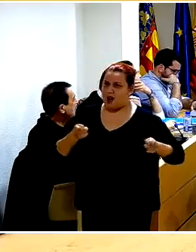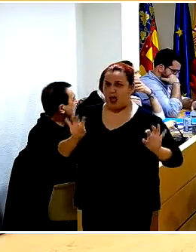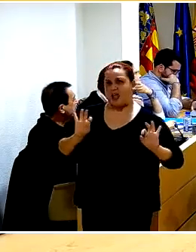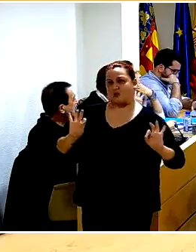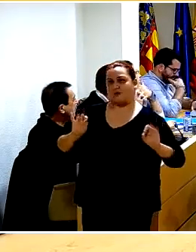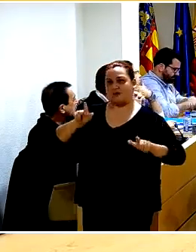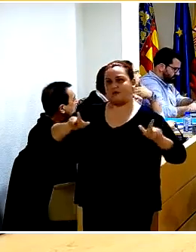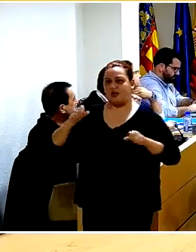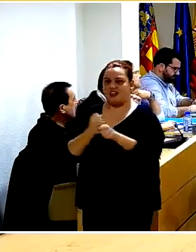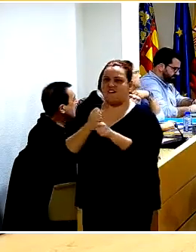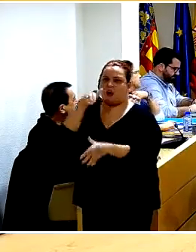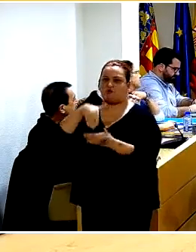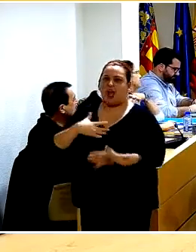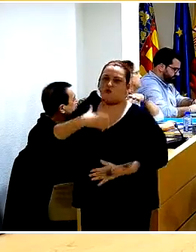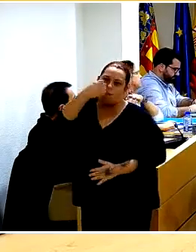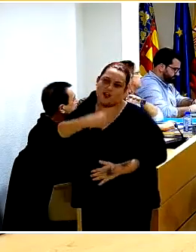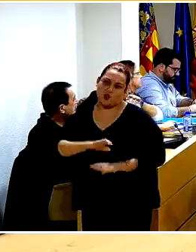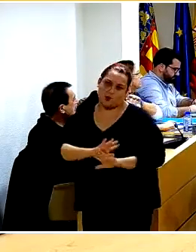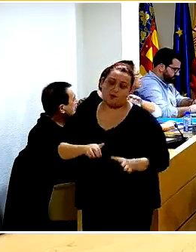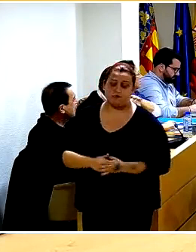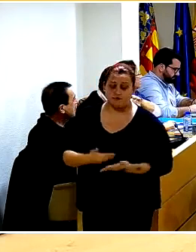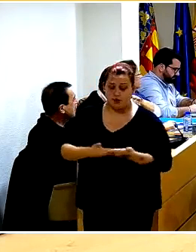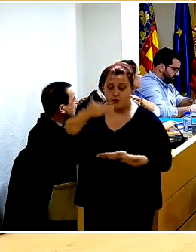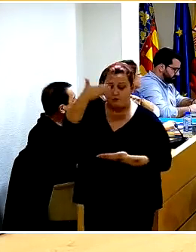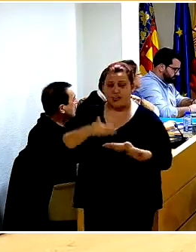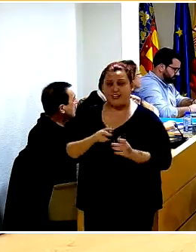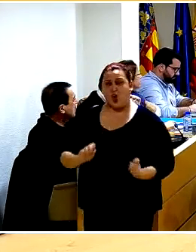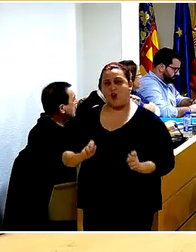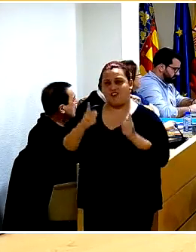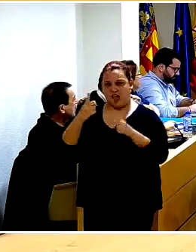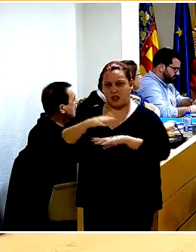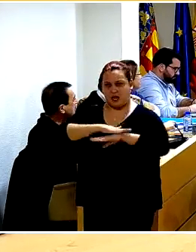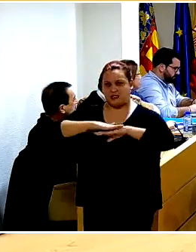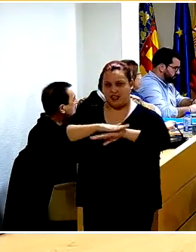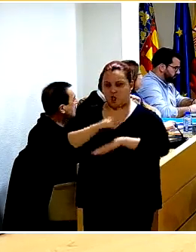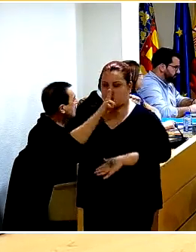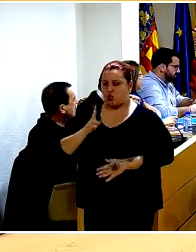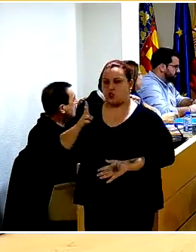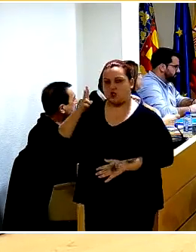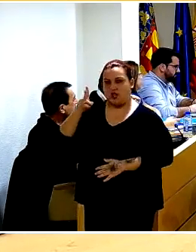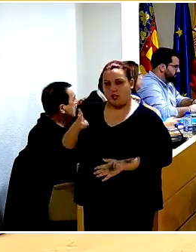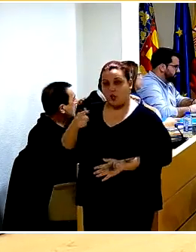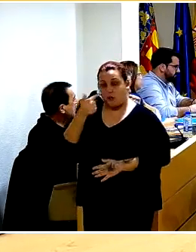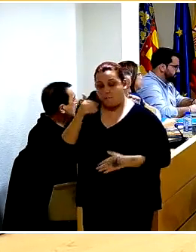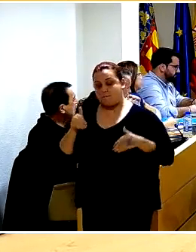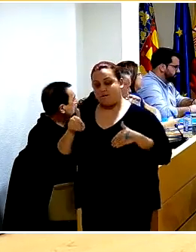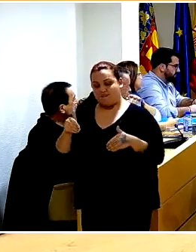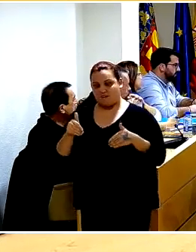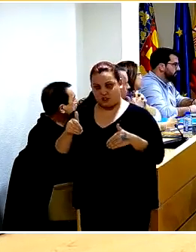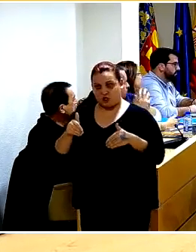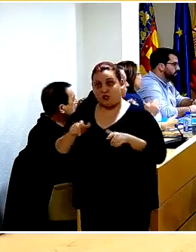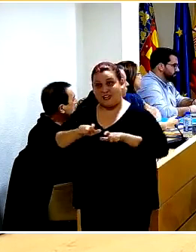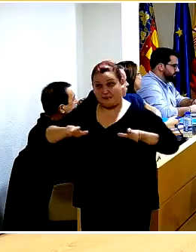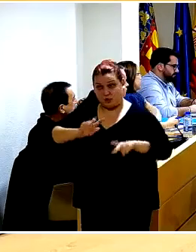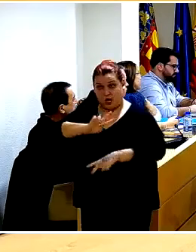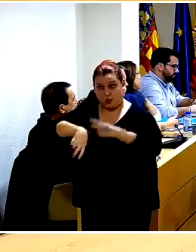exclusivamente. Evidentemente, el Boletín Oficial del Estado durante estos dos años tiene previstos una serie de incrementos y